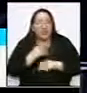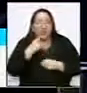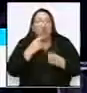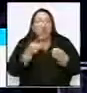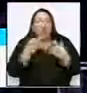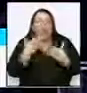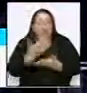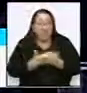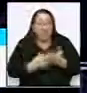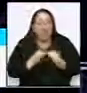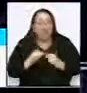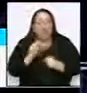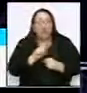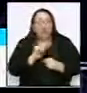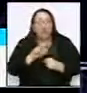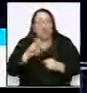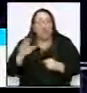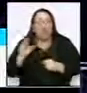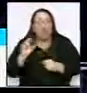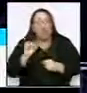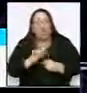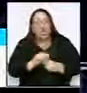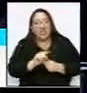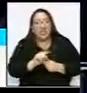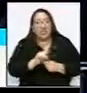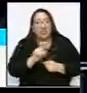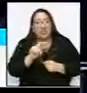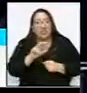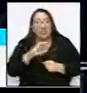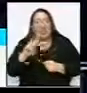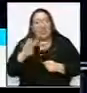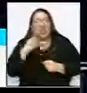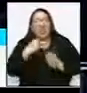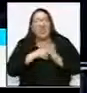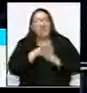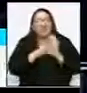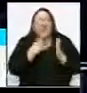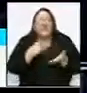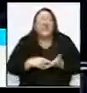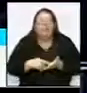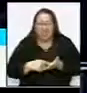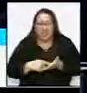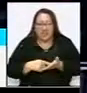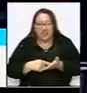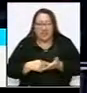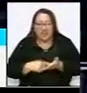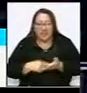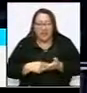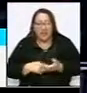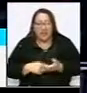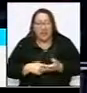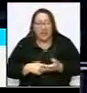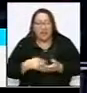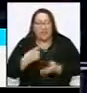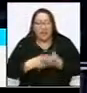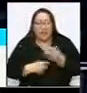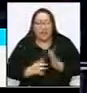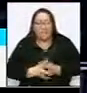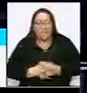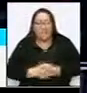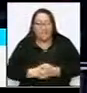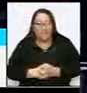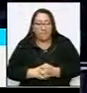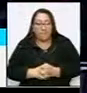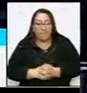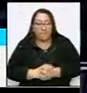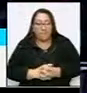del 133 y del 134 para afirmar en forma concluyente de que